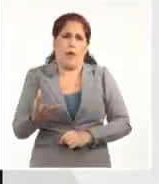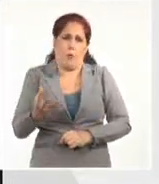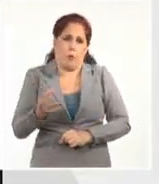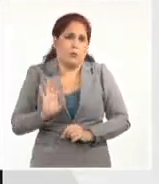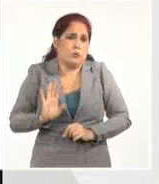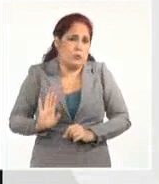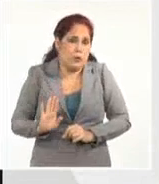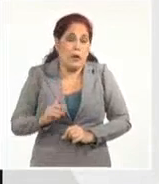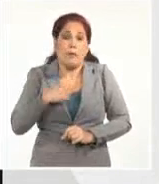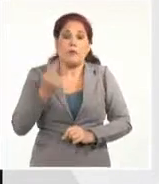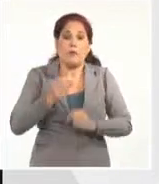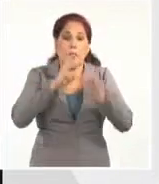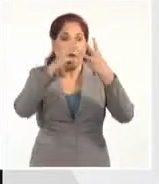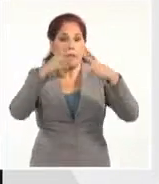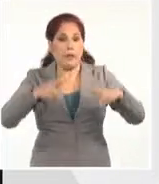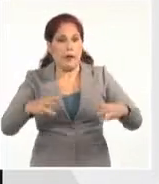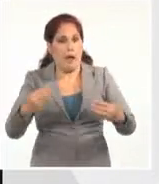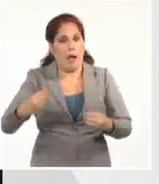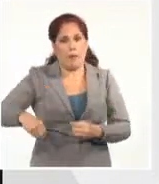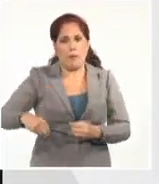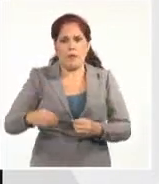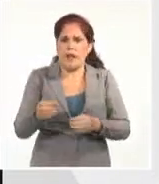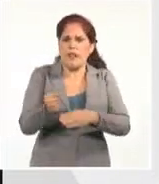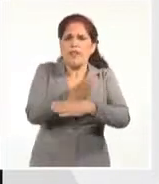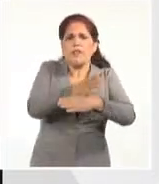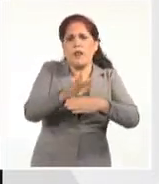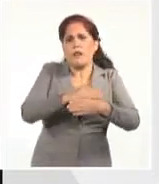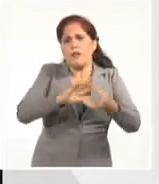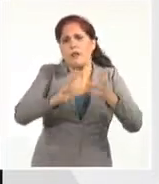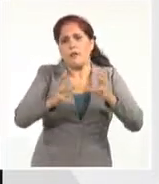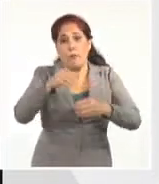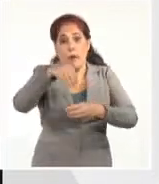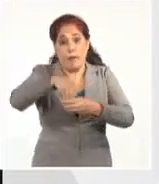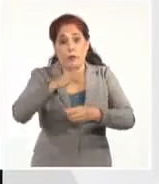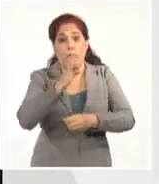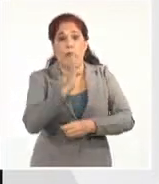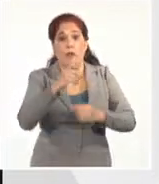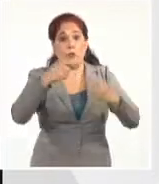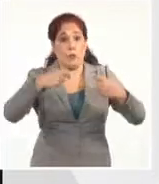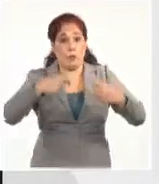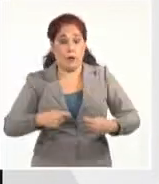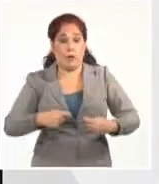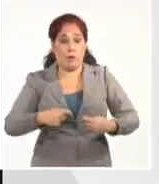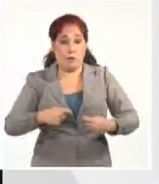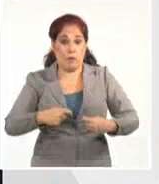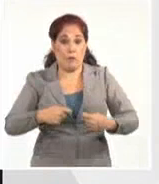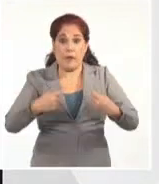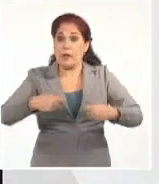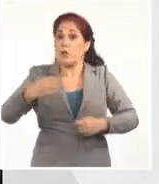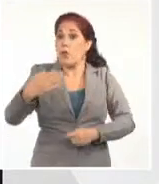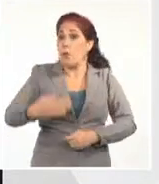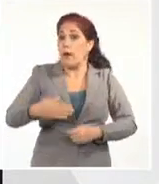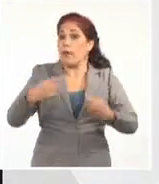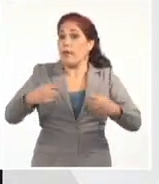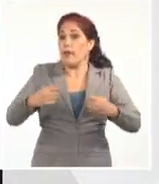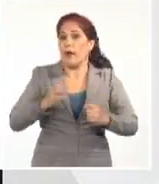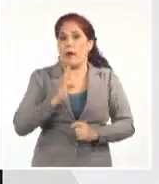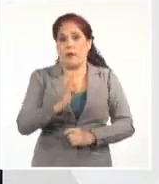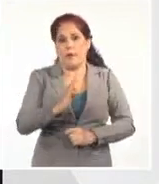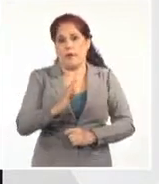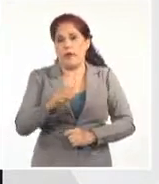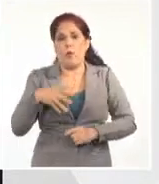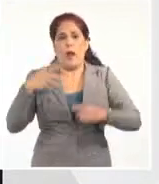están mirándolo de ver las diferencias de cómo se respetan los derechos humanos comparando por ejemplo con las